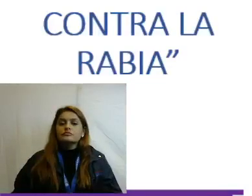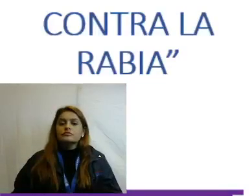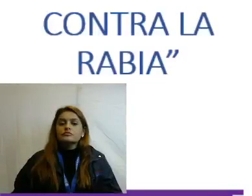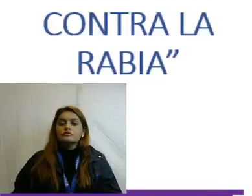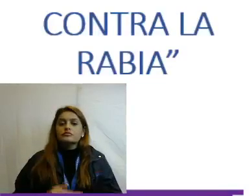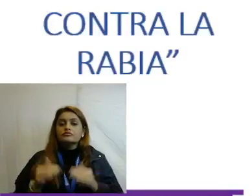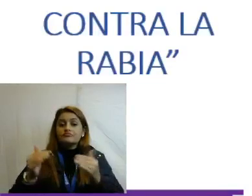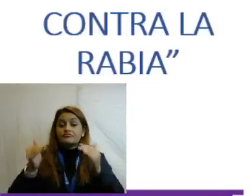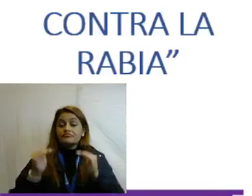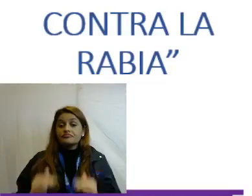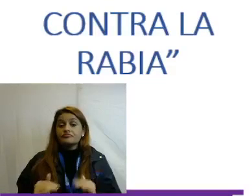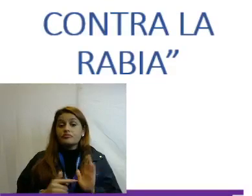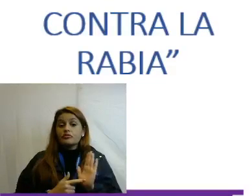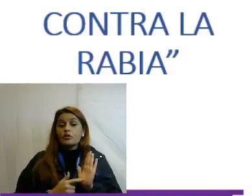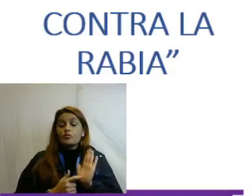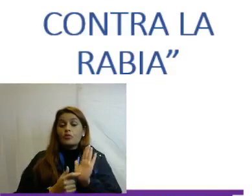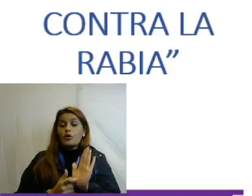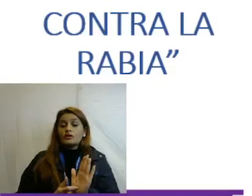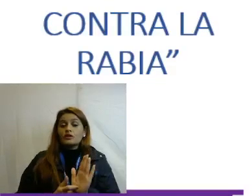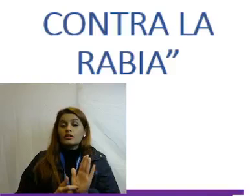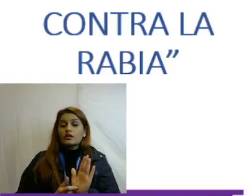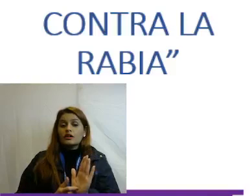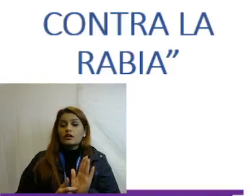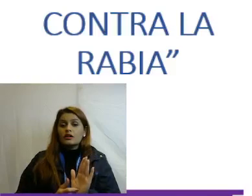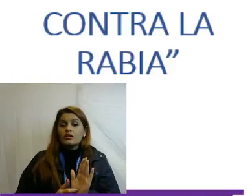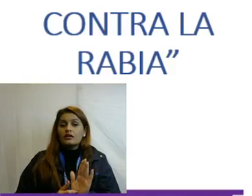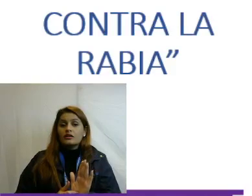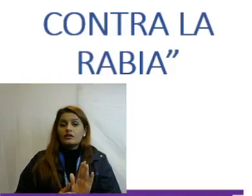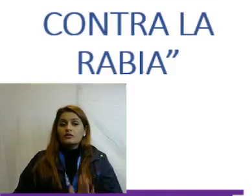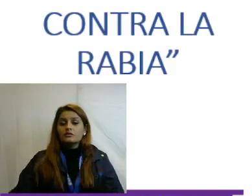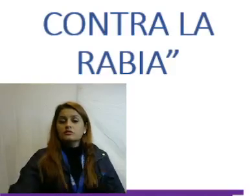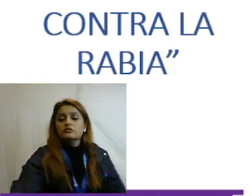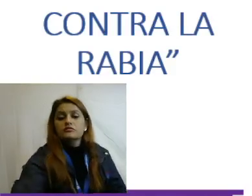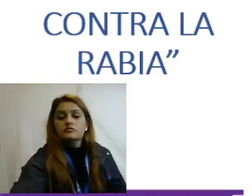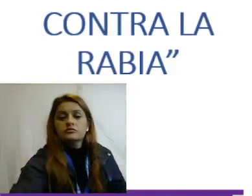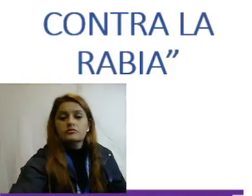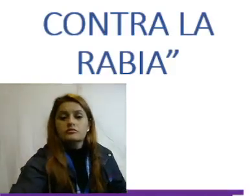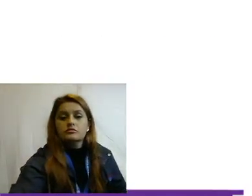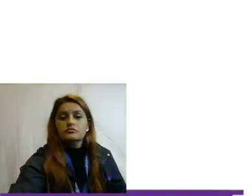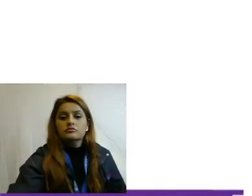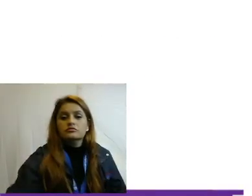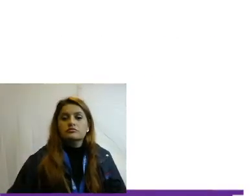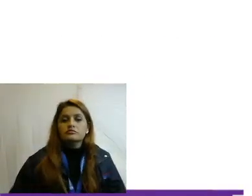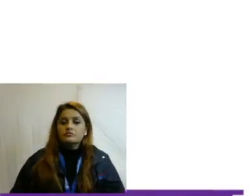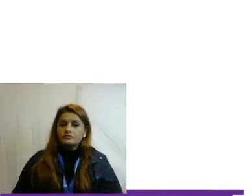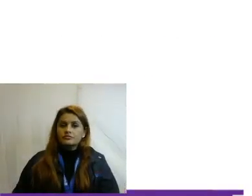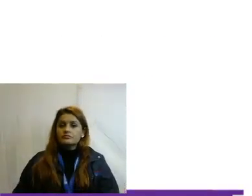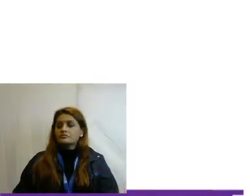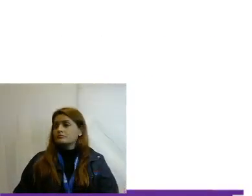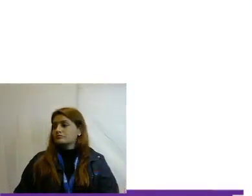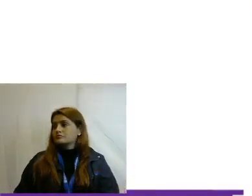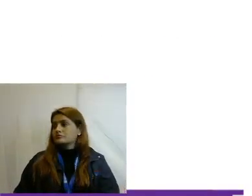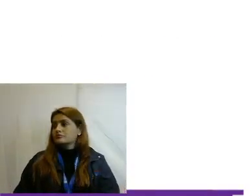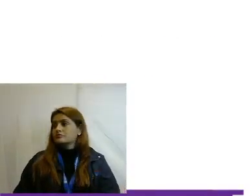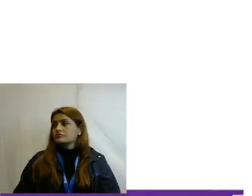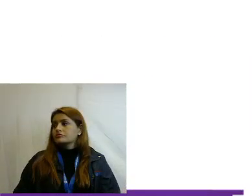Y acá se muestran los sectores intervenidos en la campaña contra la rabia del año pasado. Eso fue.